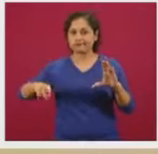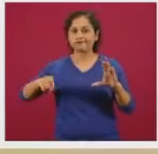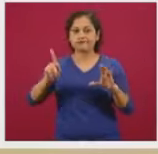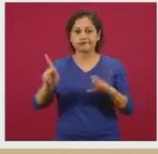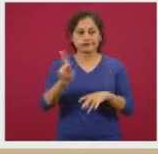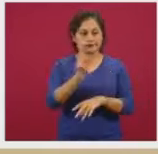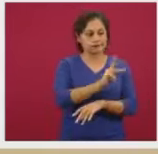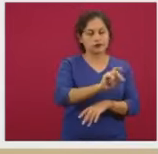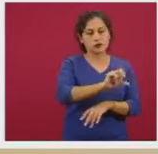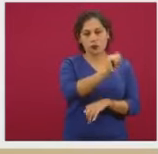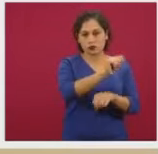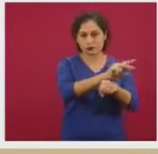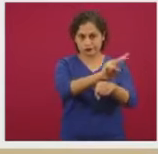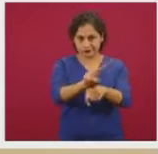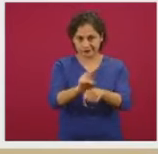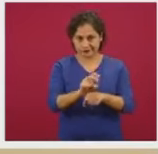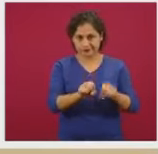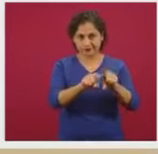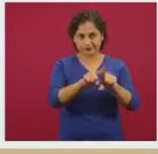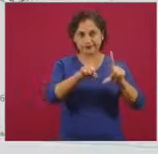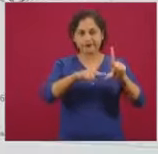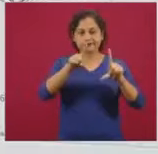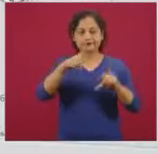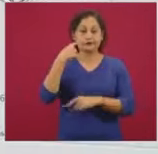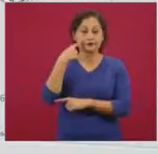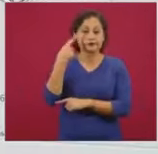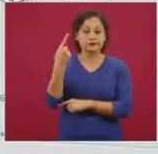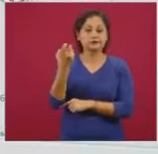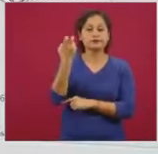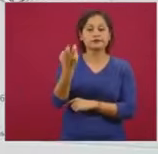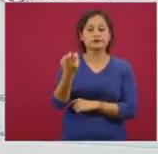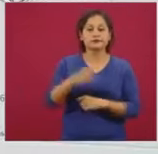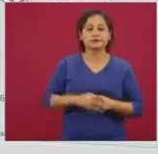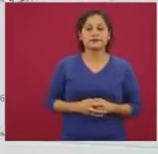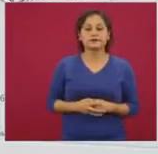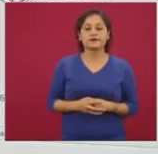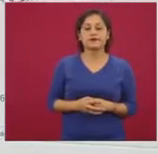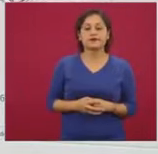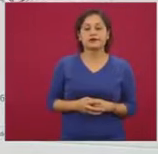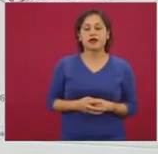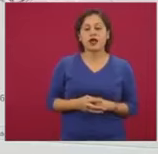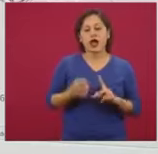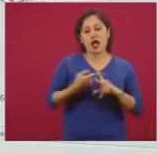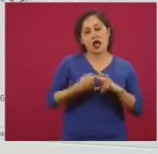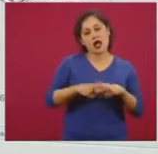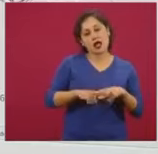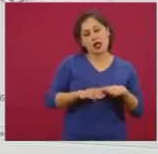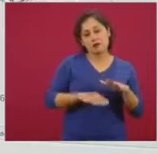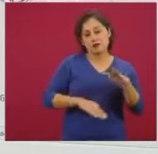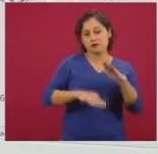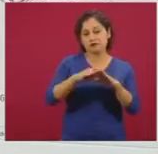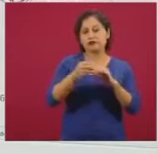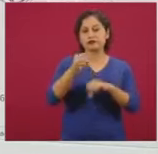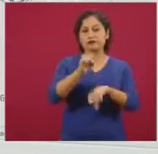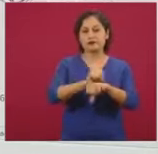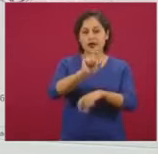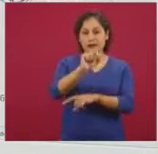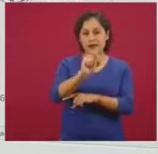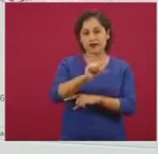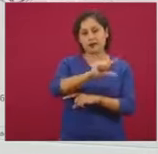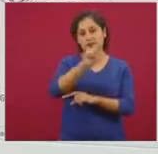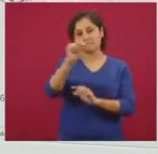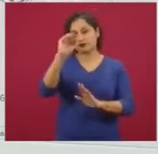dentro del sistema de vigilancia, donde se ve un primer pico del exceso de mortalidad hasta la semana 20, un descenso y después